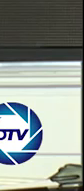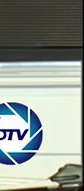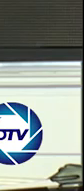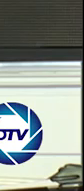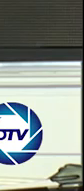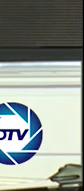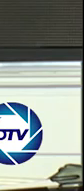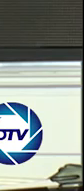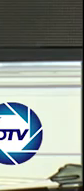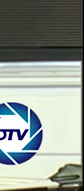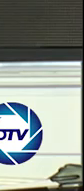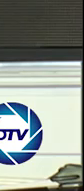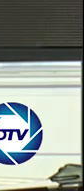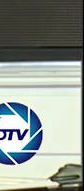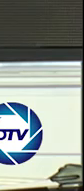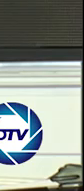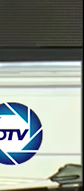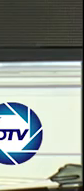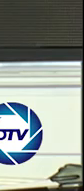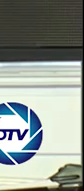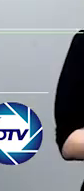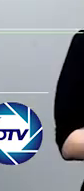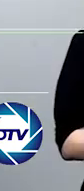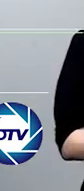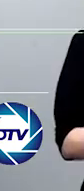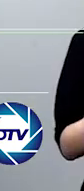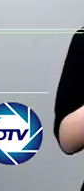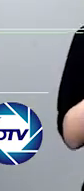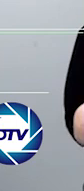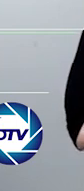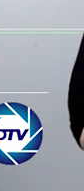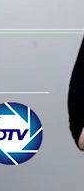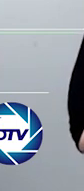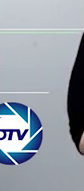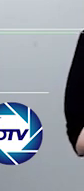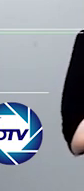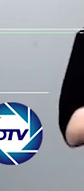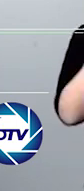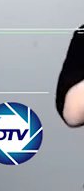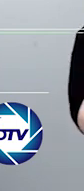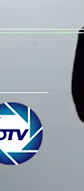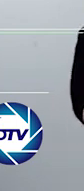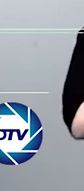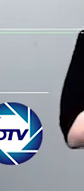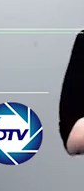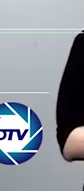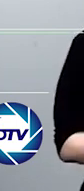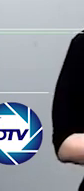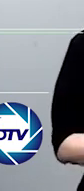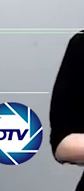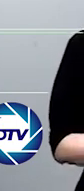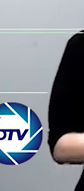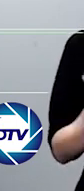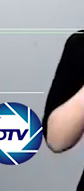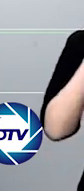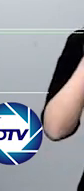Bueno, pues para combatir la ocupación ilegal tenemos tanto el orden penal como el orden civil.